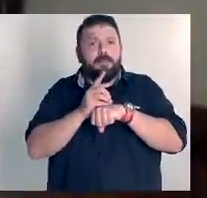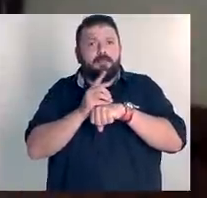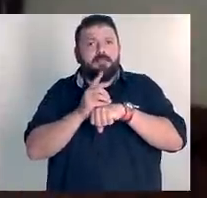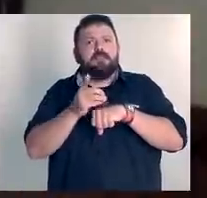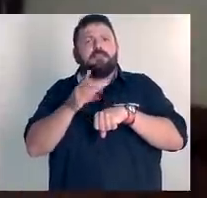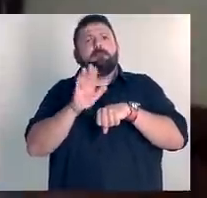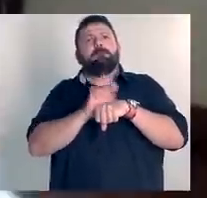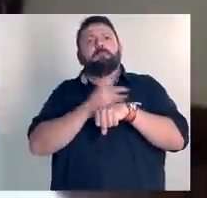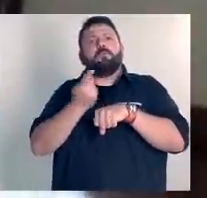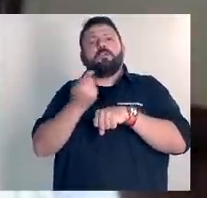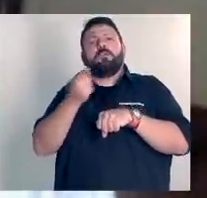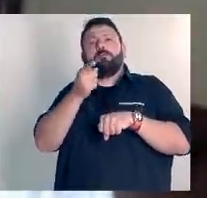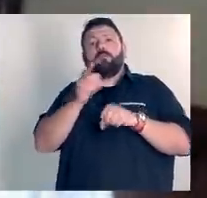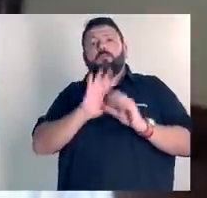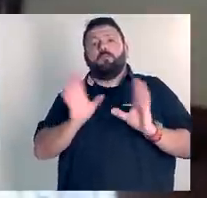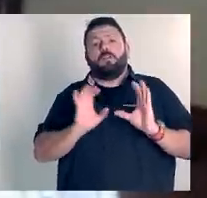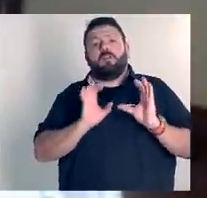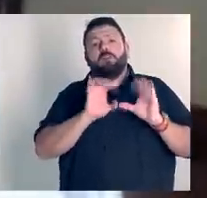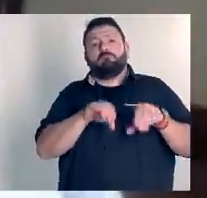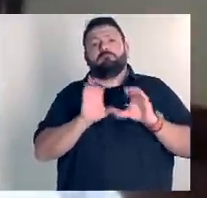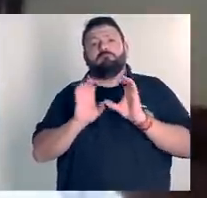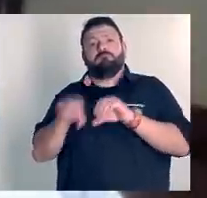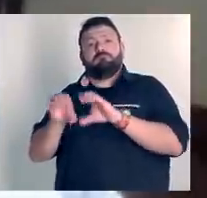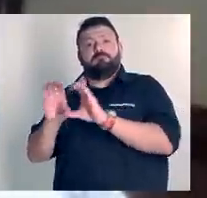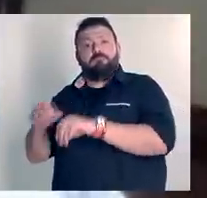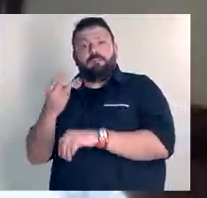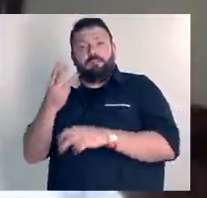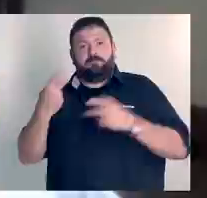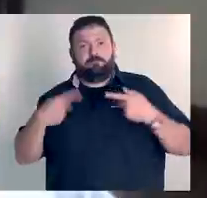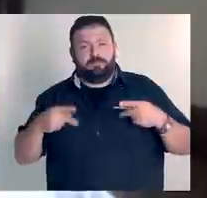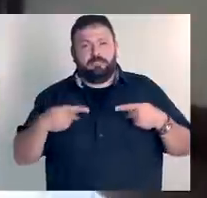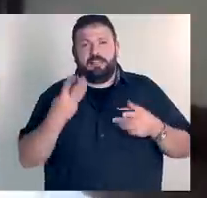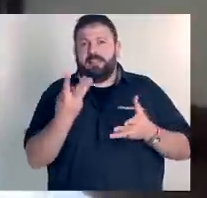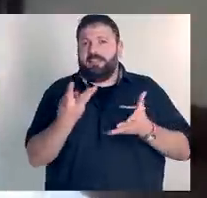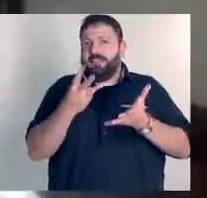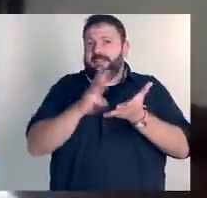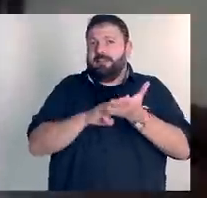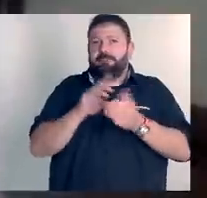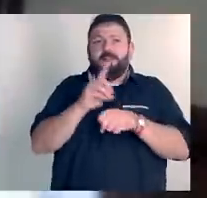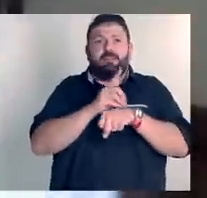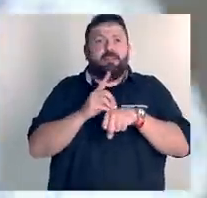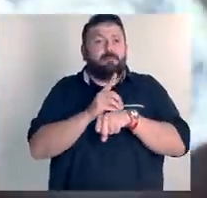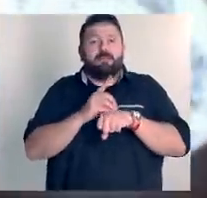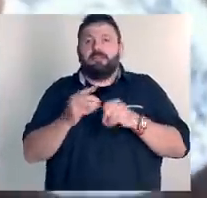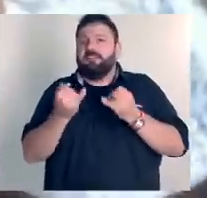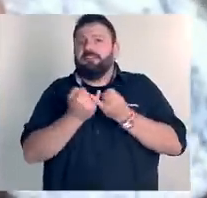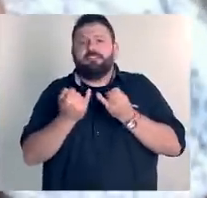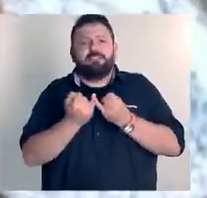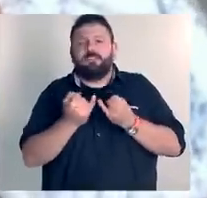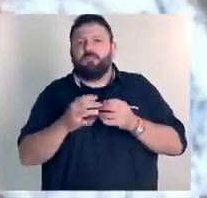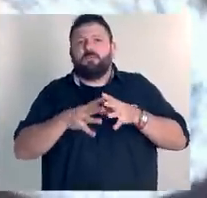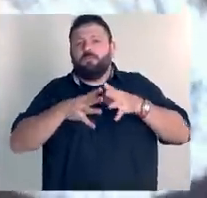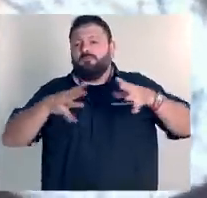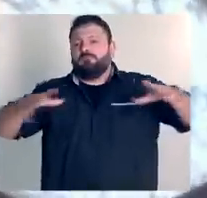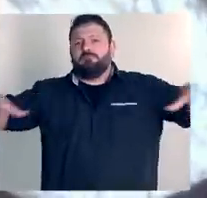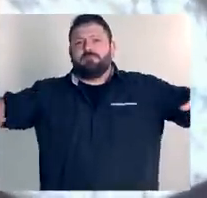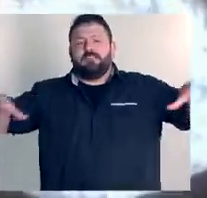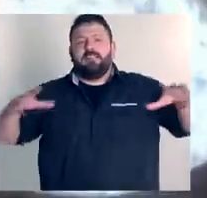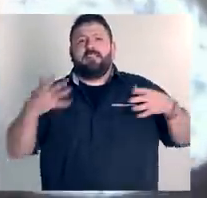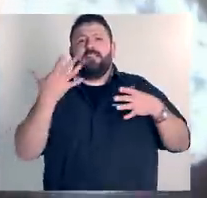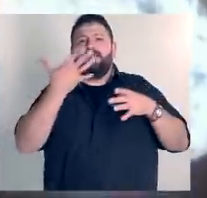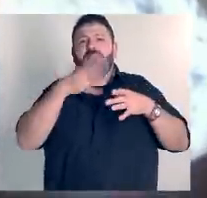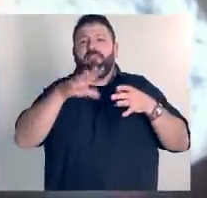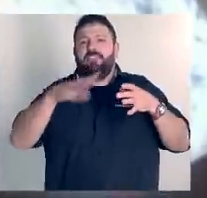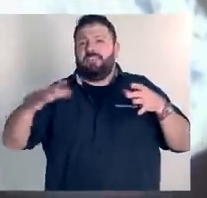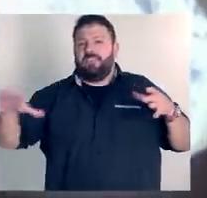tú inscribiste a 3 personas. Quiero decirte que el triple diamante es como que tuvieras un racimo de 10 uvas y